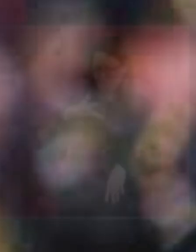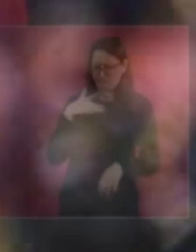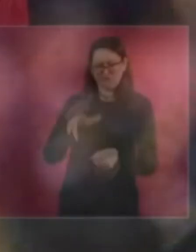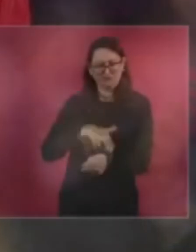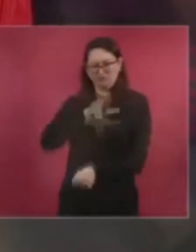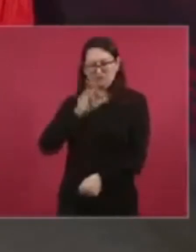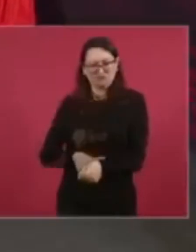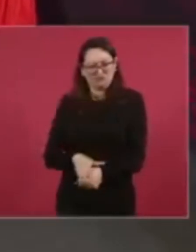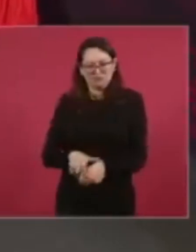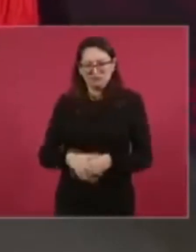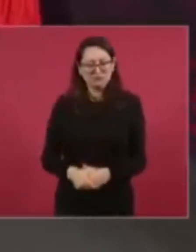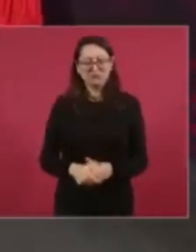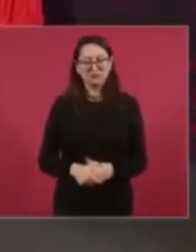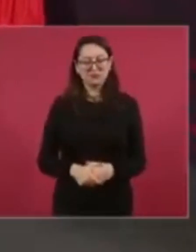Sotegüela.